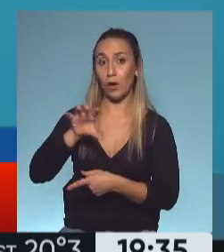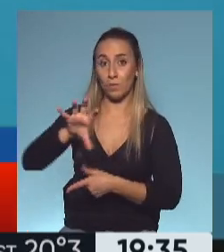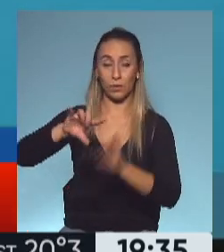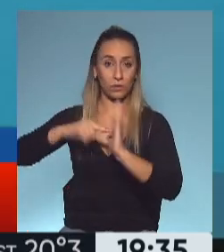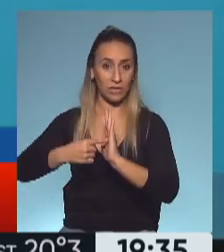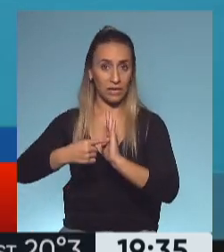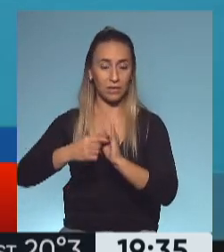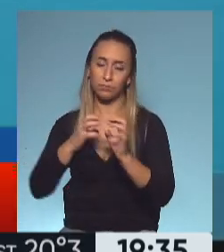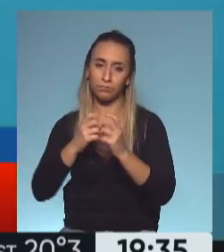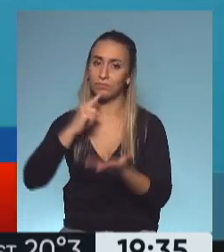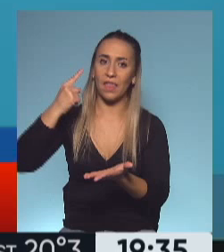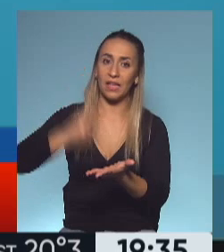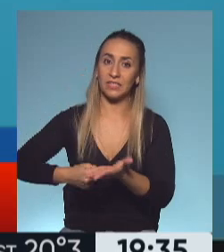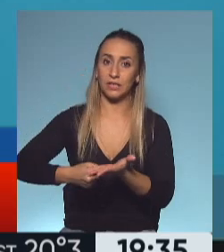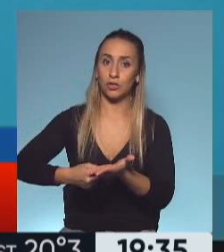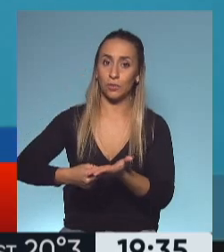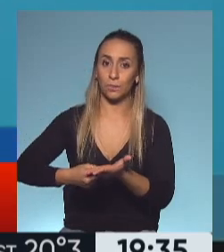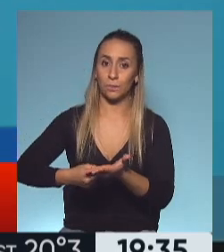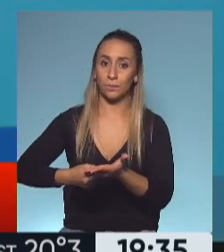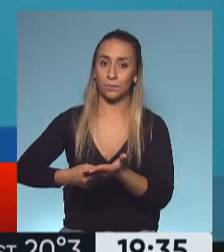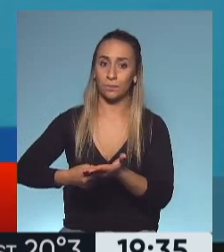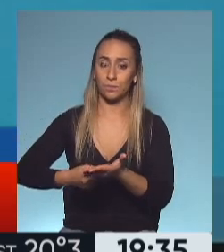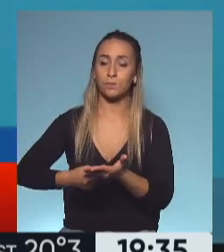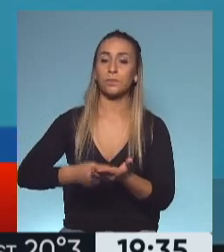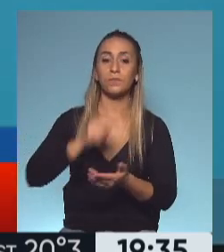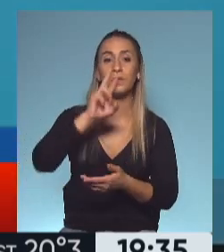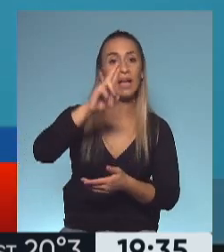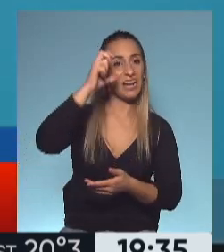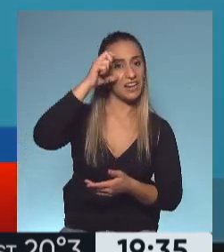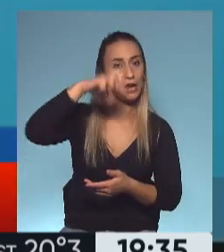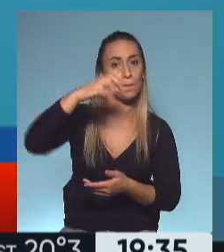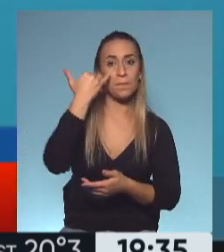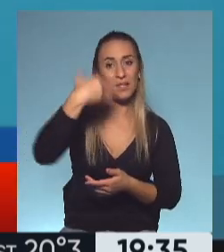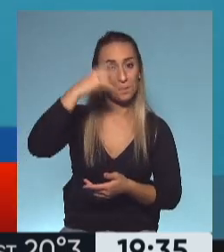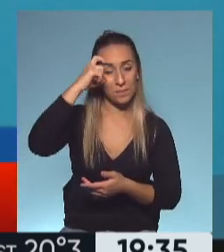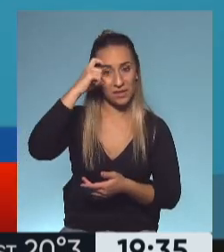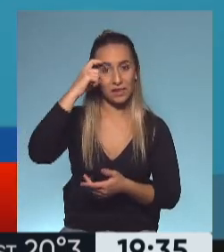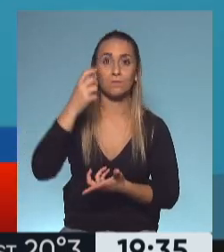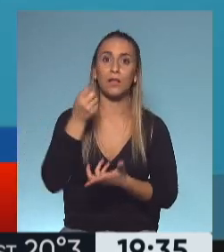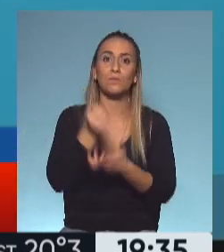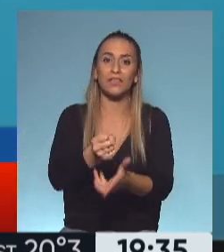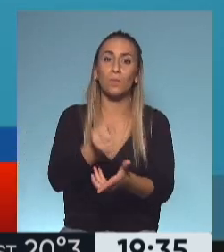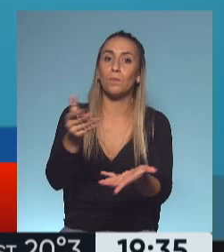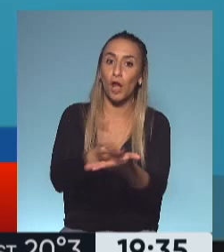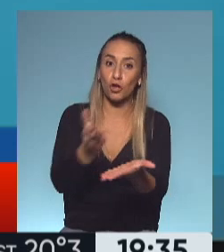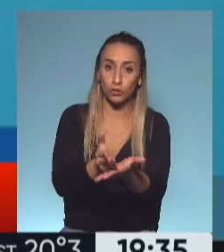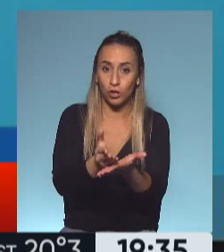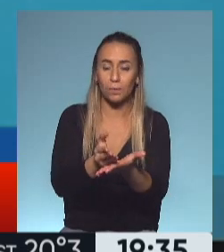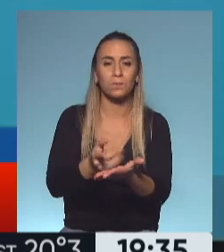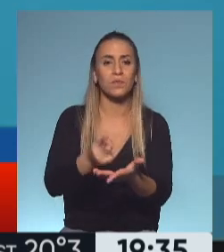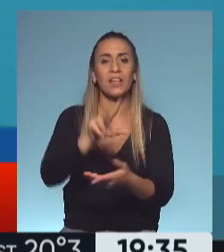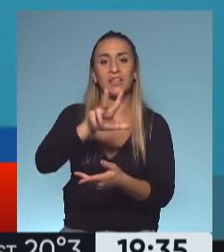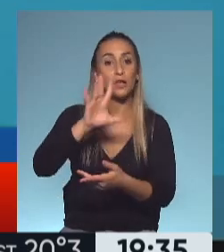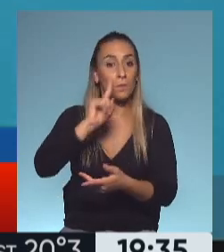Provincia ampliar la línea Repime de inversión productiva con un cupo de